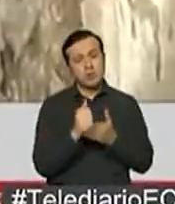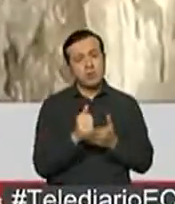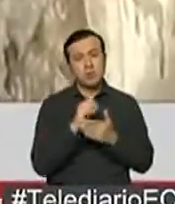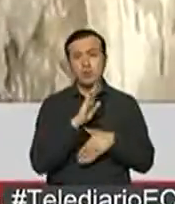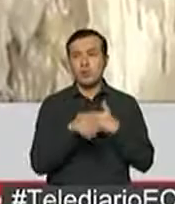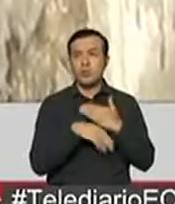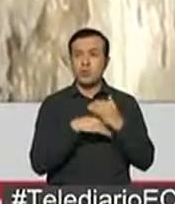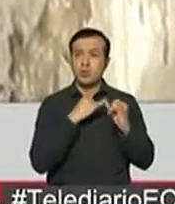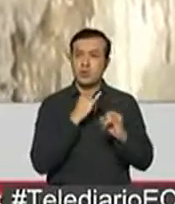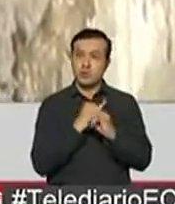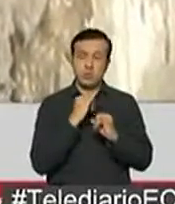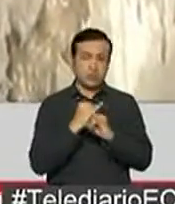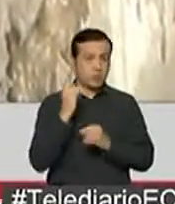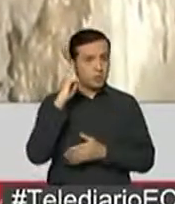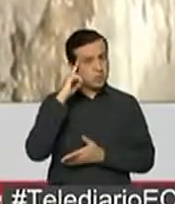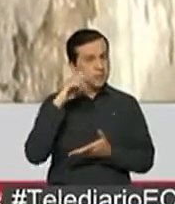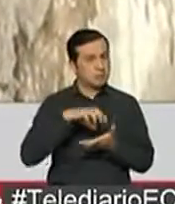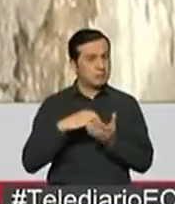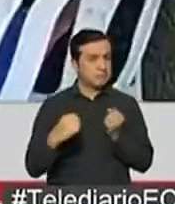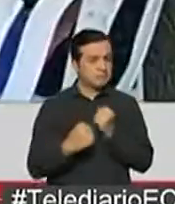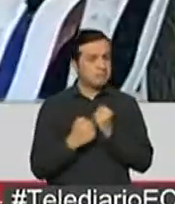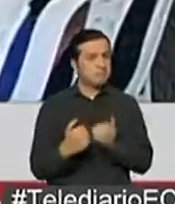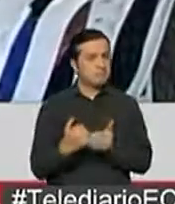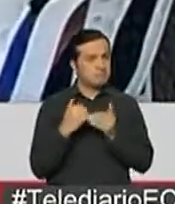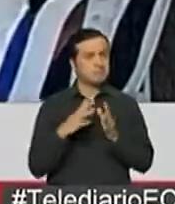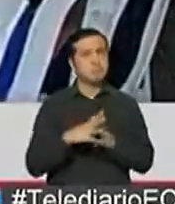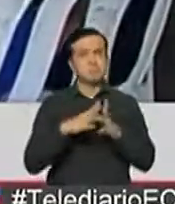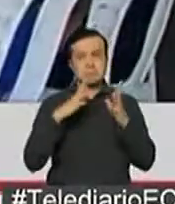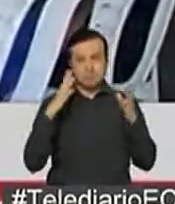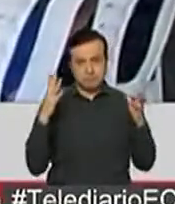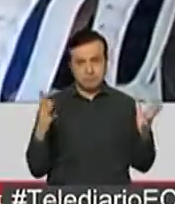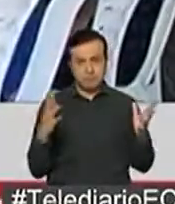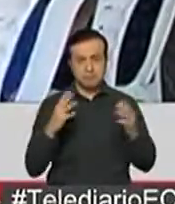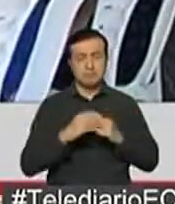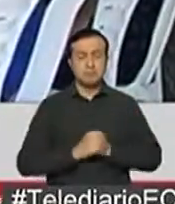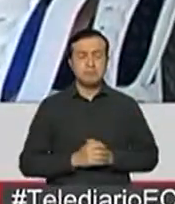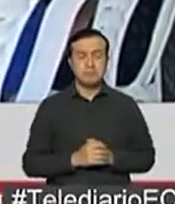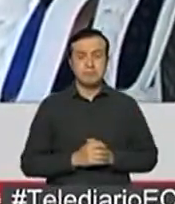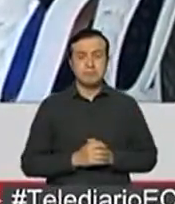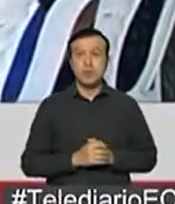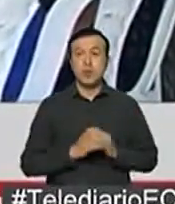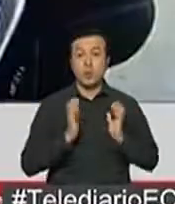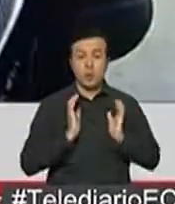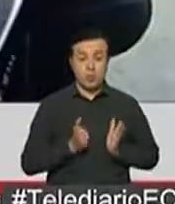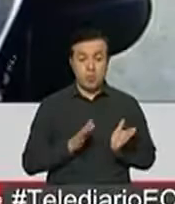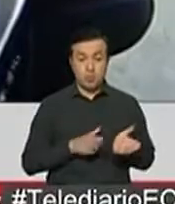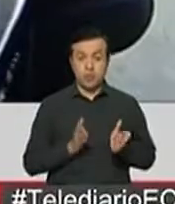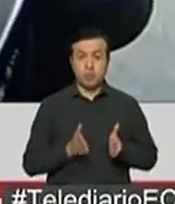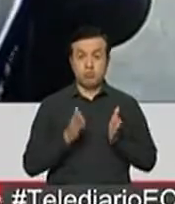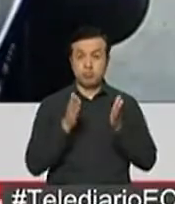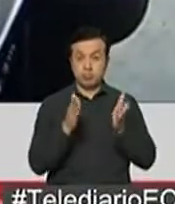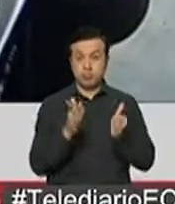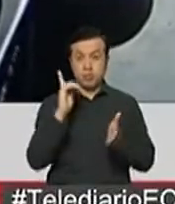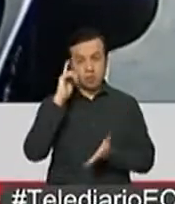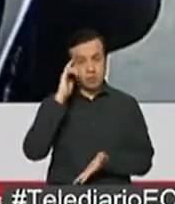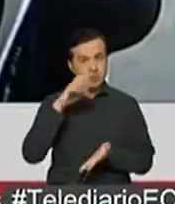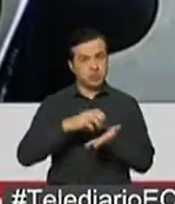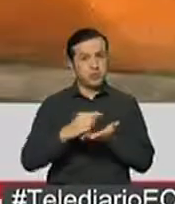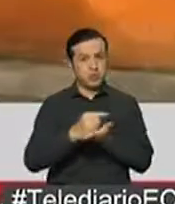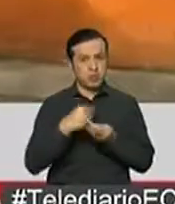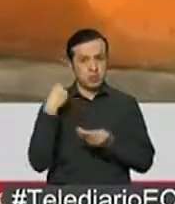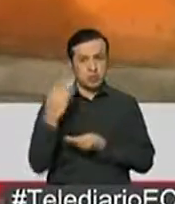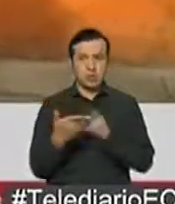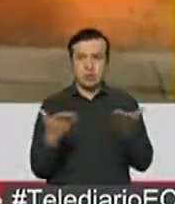todas las entidades de gobierno se ha recibido para los familiares damnificados pues los féretros fueron entregados por la gobernación del guayas